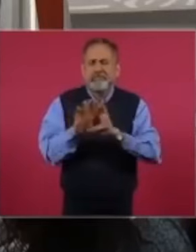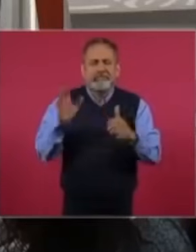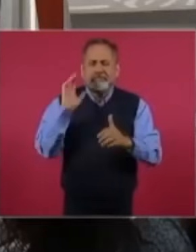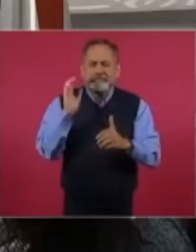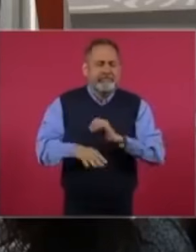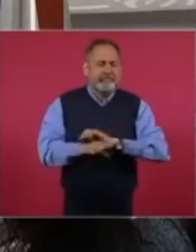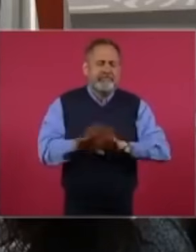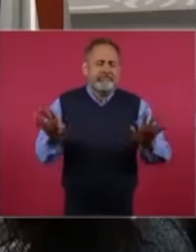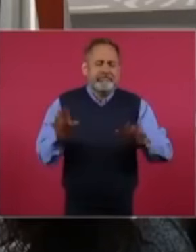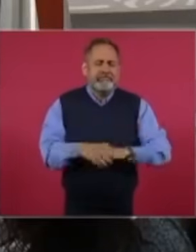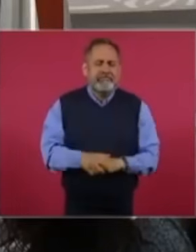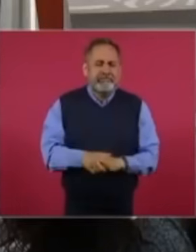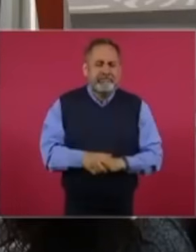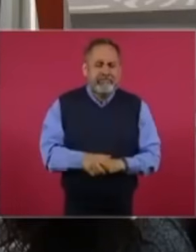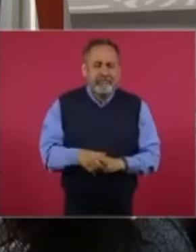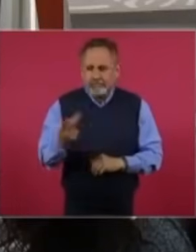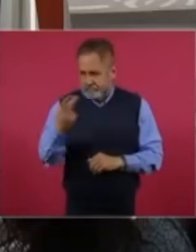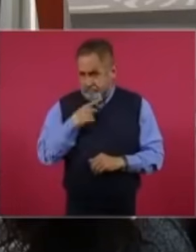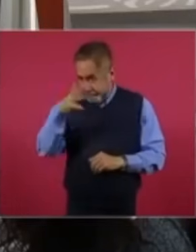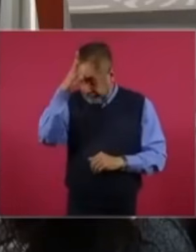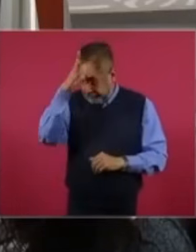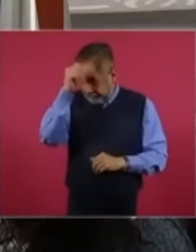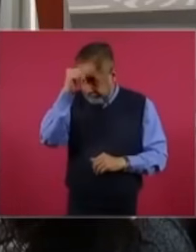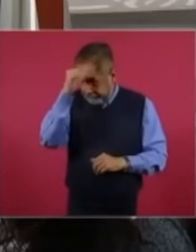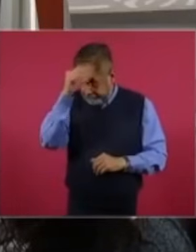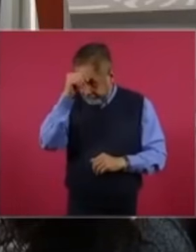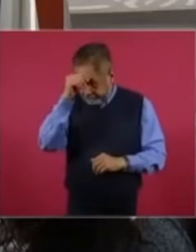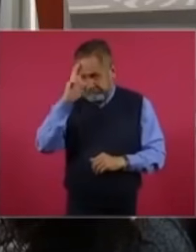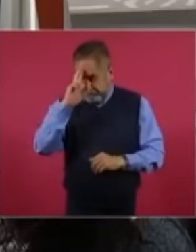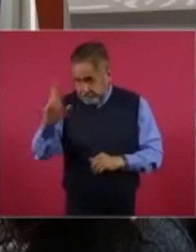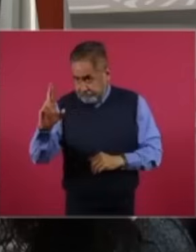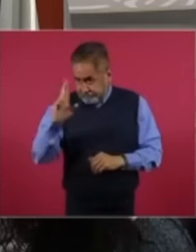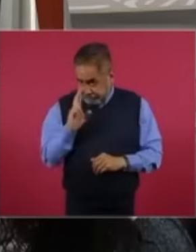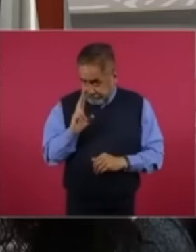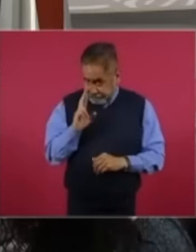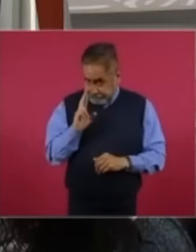el tema. Es un acuerdo de respeto